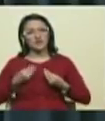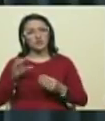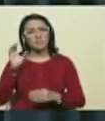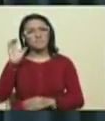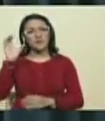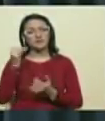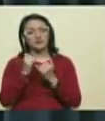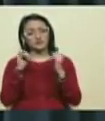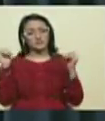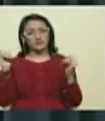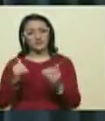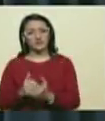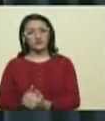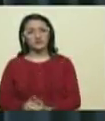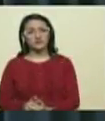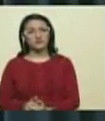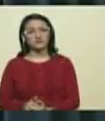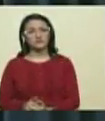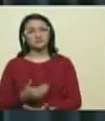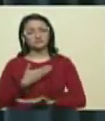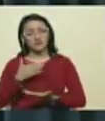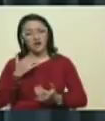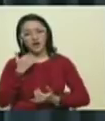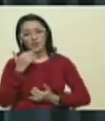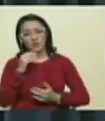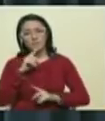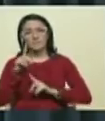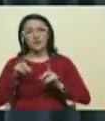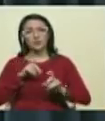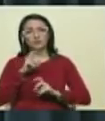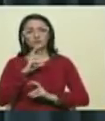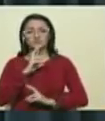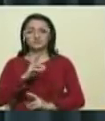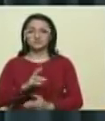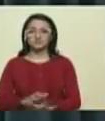patrias independientes. Con gusto contestaremos las preguntas a que hubiera lugar.